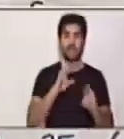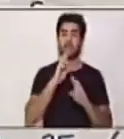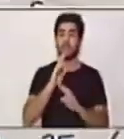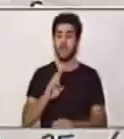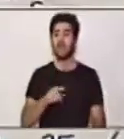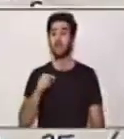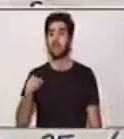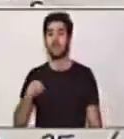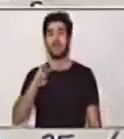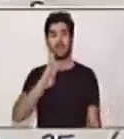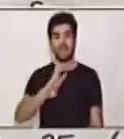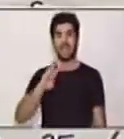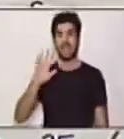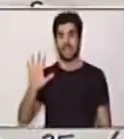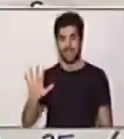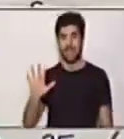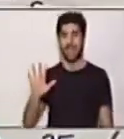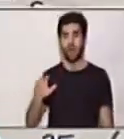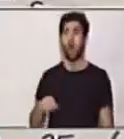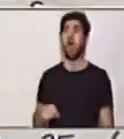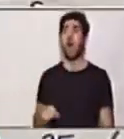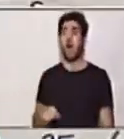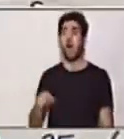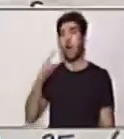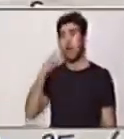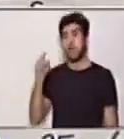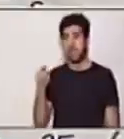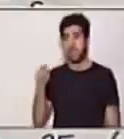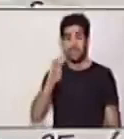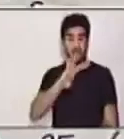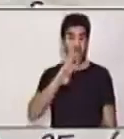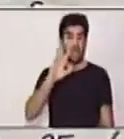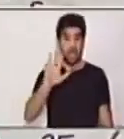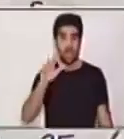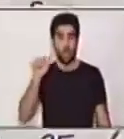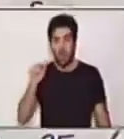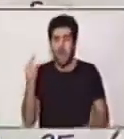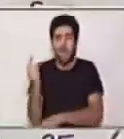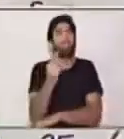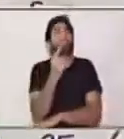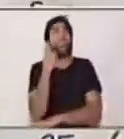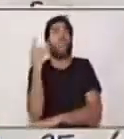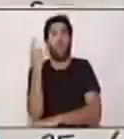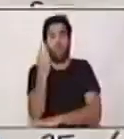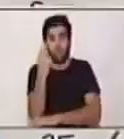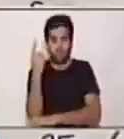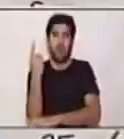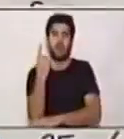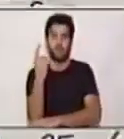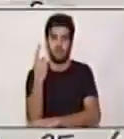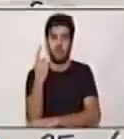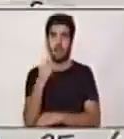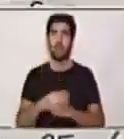35. Este número es importante. Este número